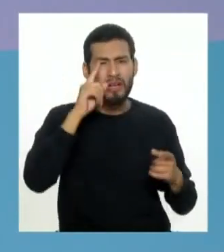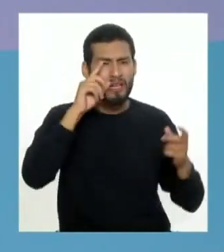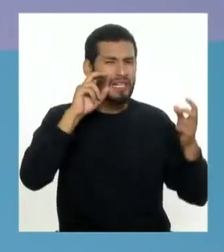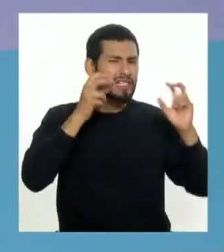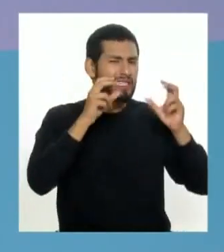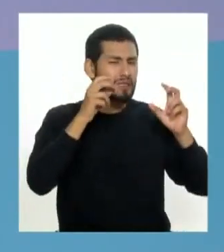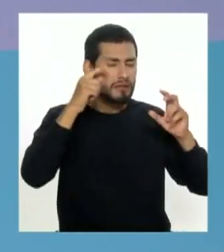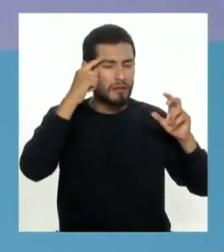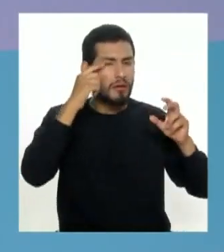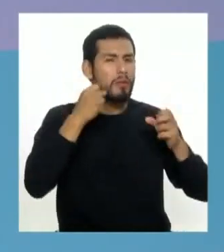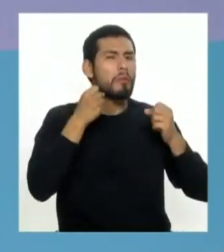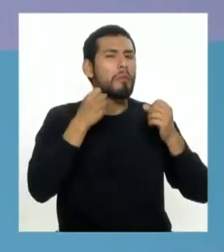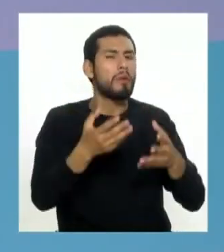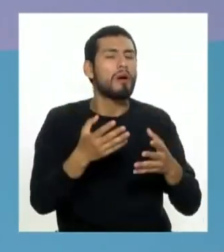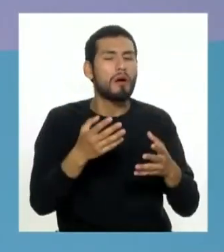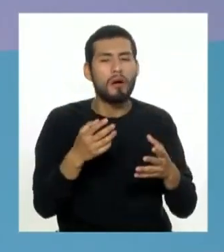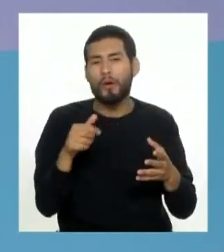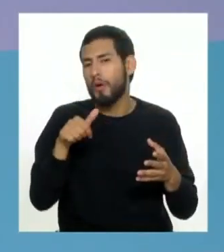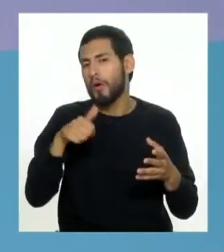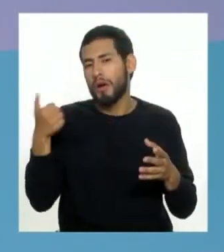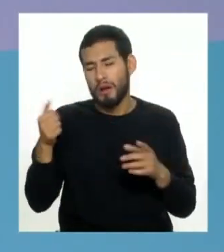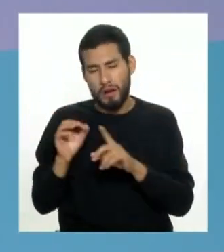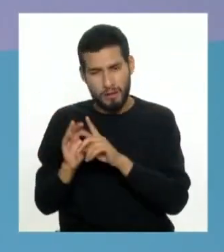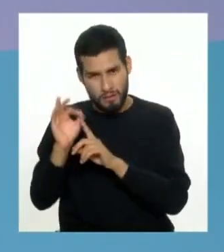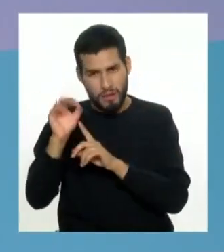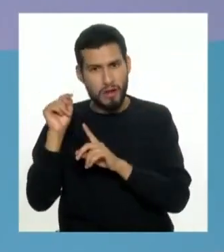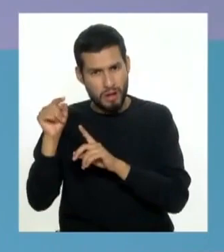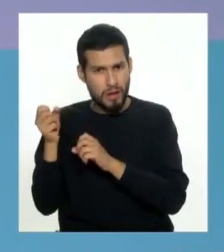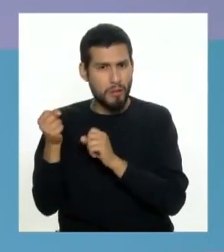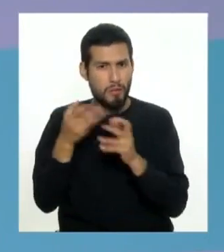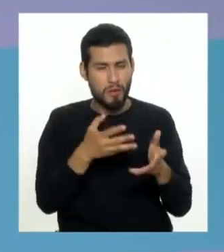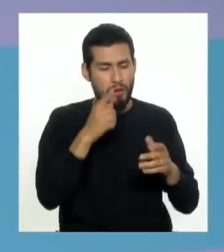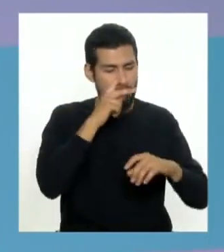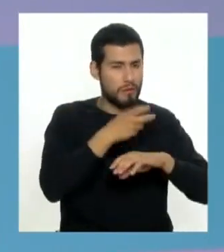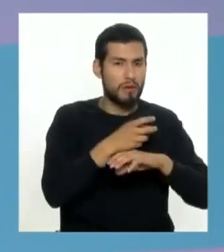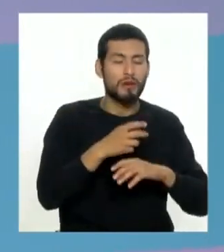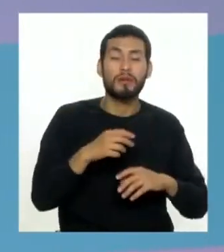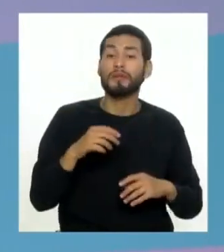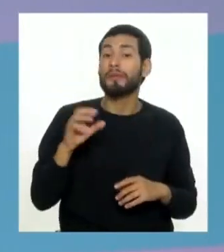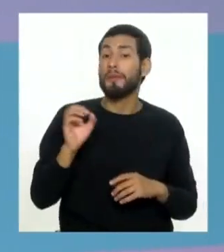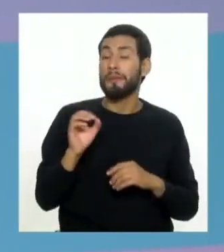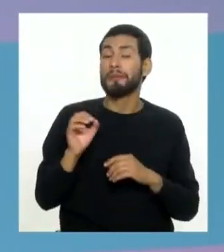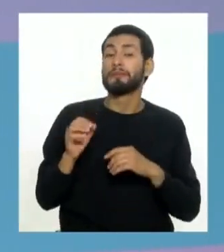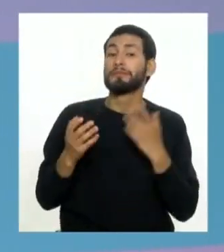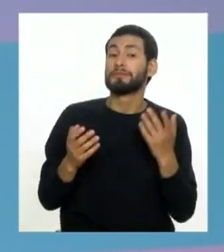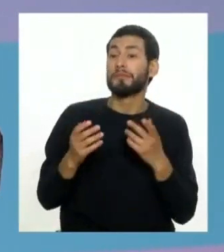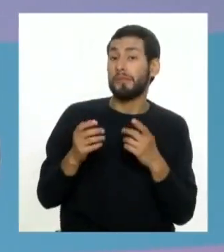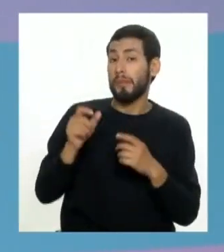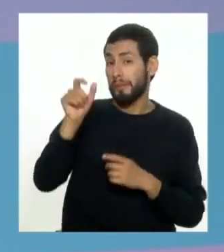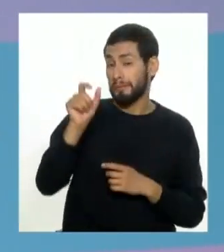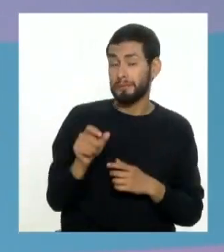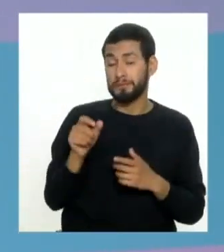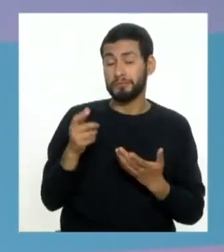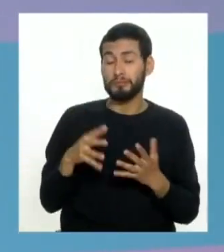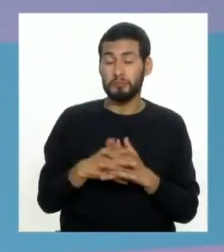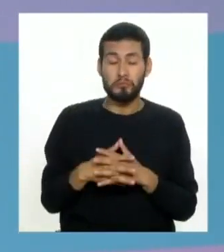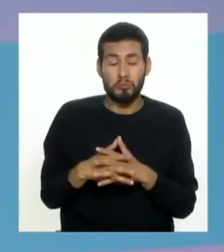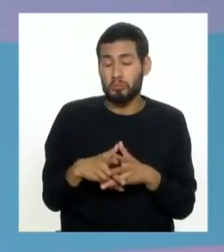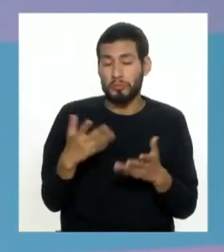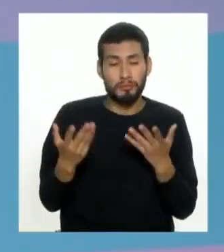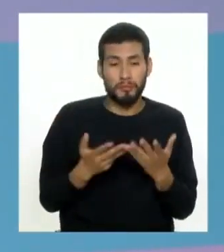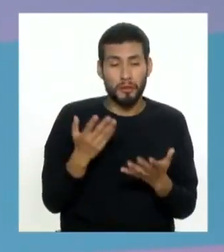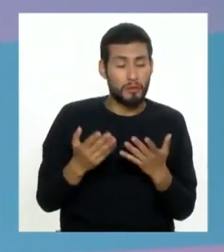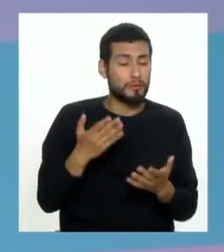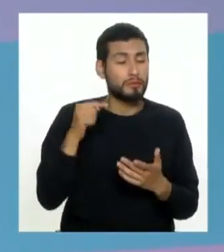epilépticas provocadas por la fiebre. Asimismo, puede haber un paciente que tiene en un momento determinado, por ejemplo, un